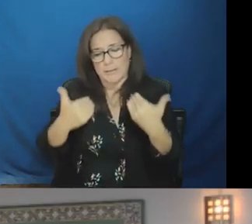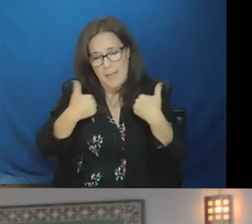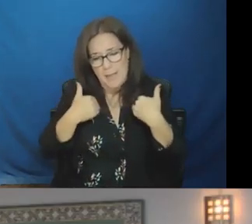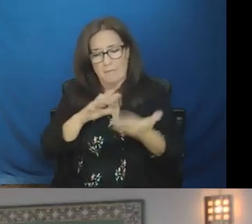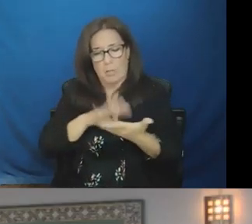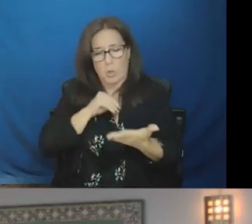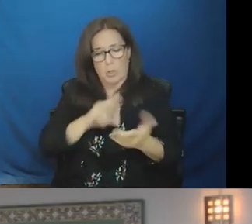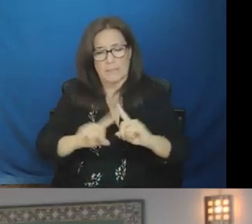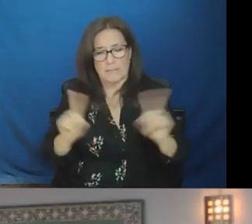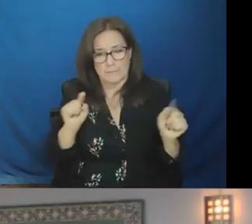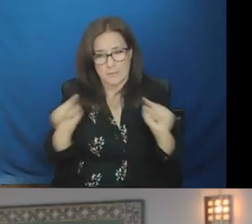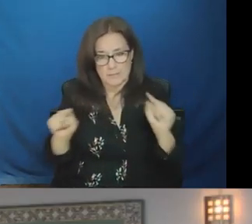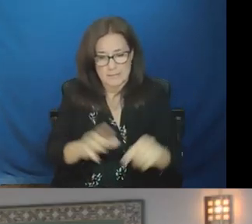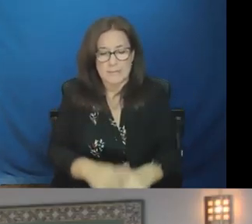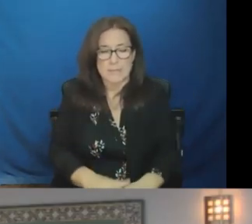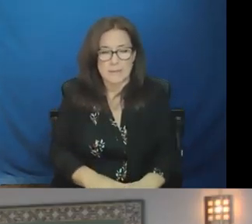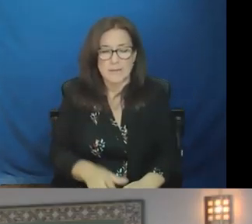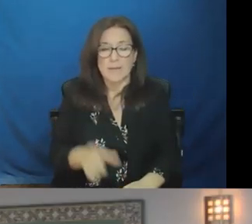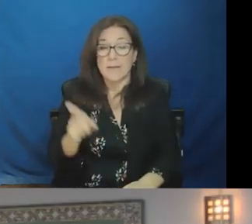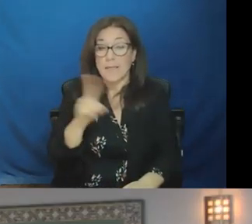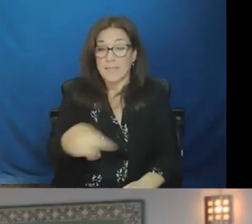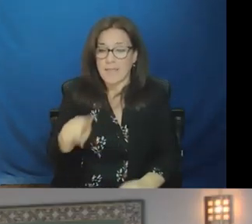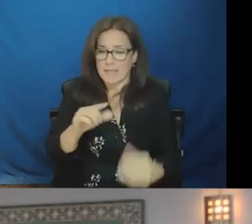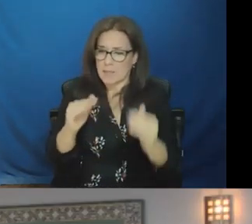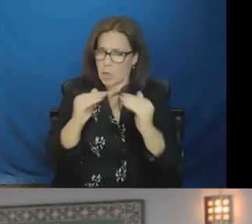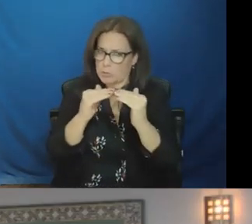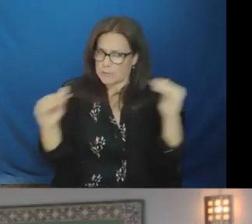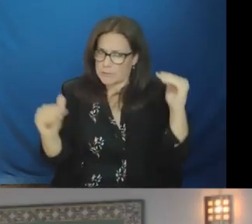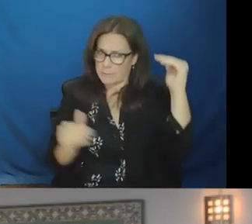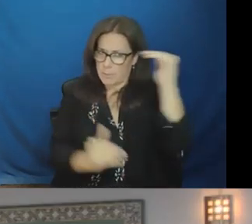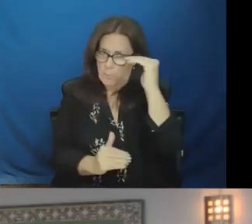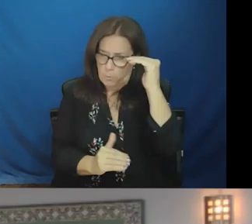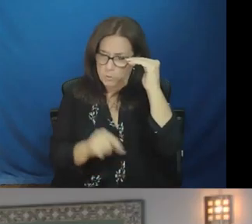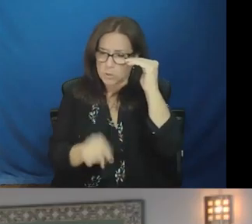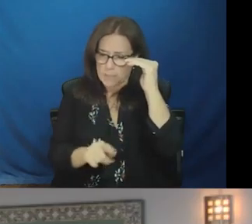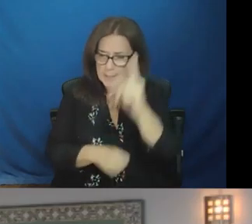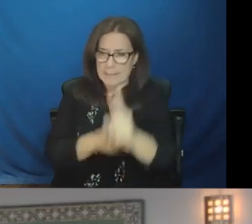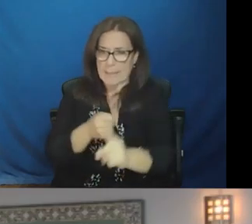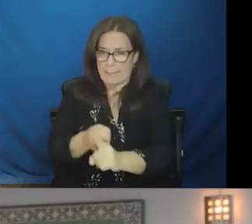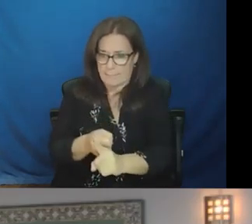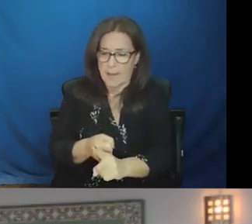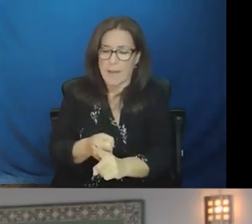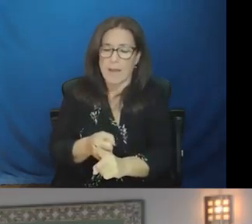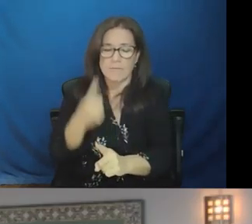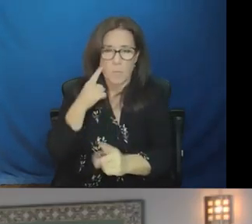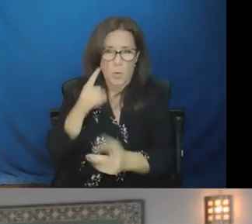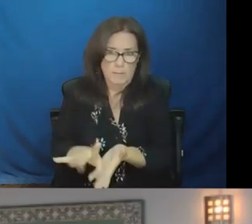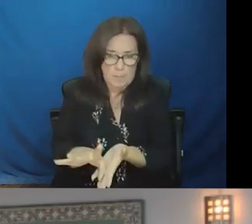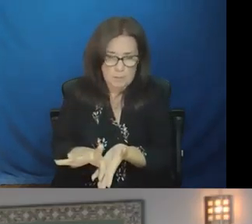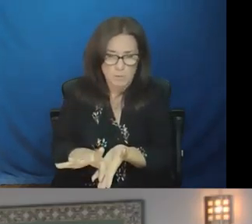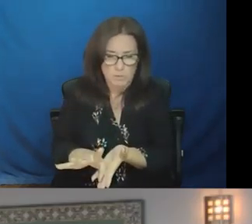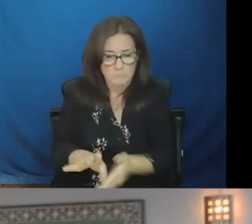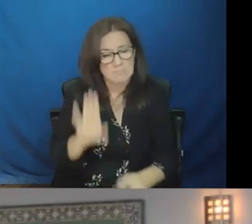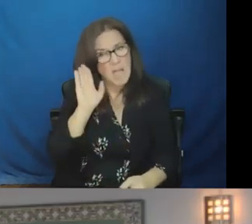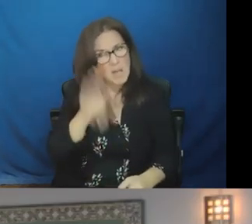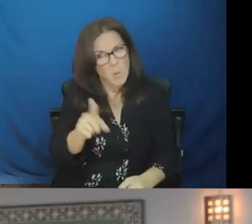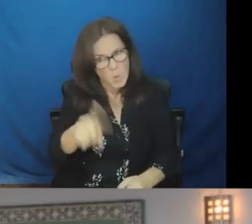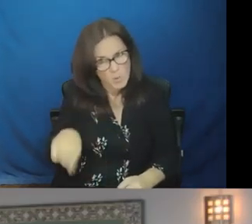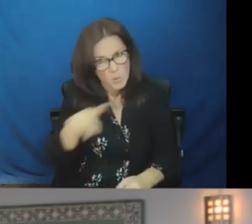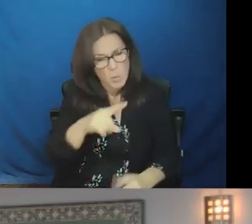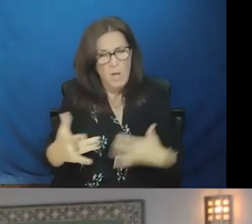son muy importantes especialmente para los estudiantes con diferencias de aprendizaje ellos pues